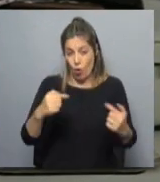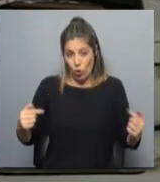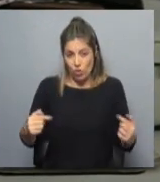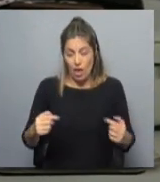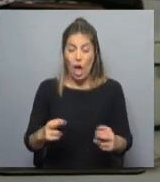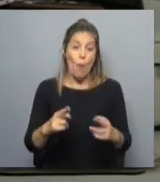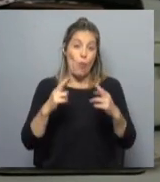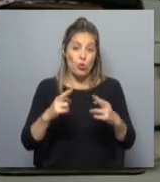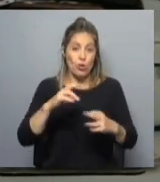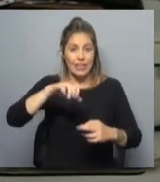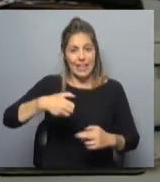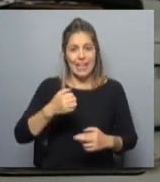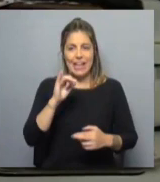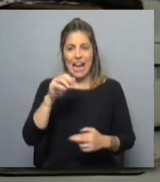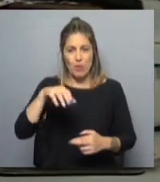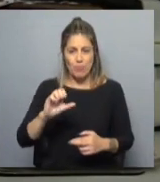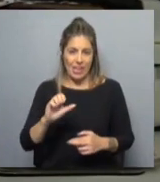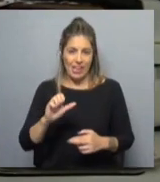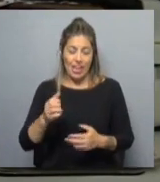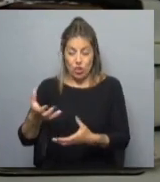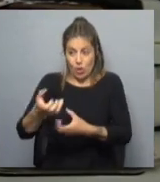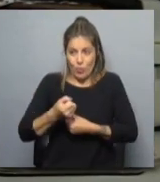a Jaime y a Carlitos Rivera que nos,